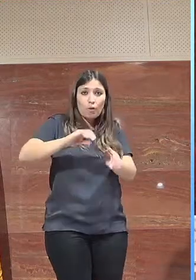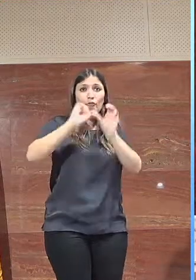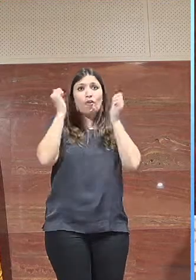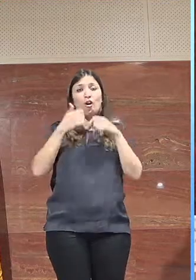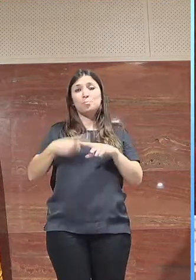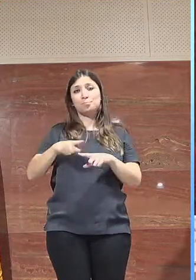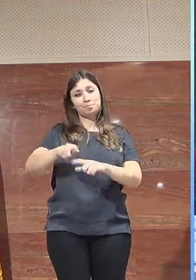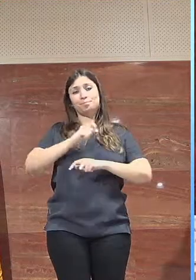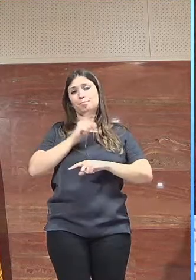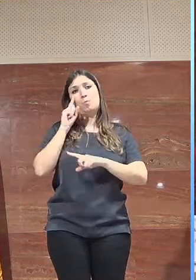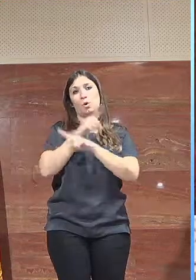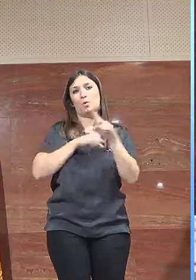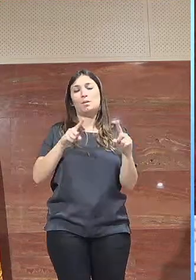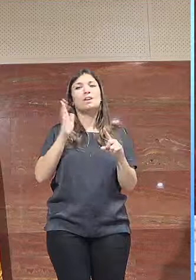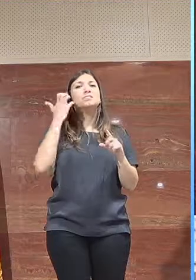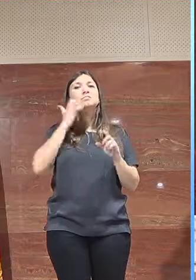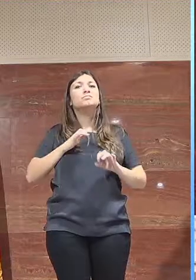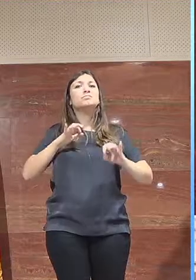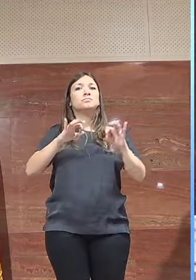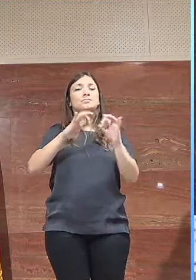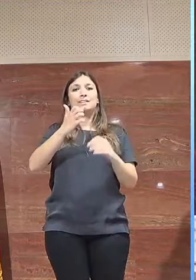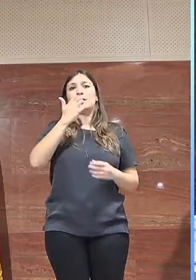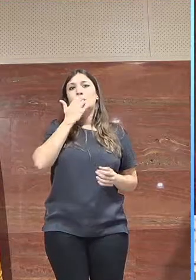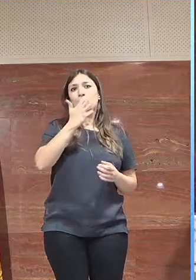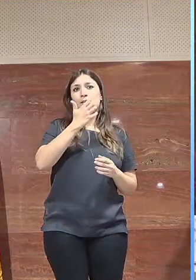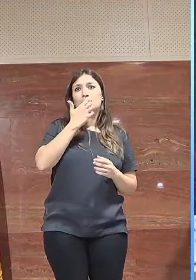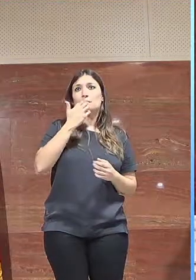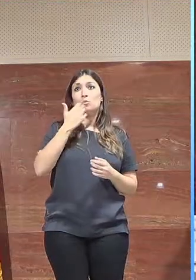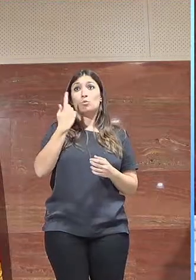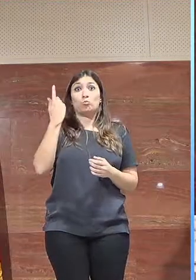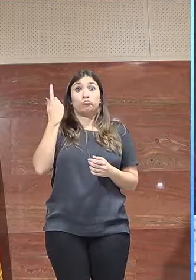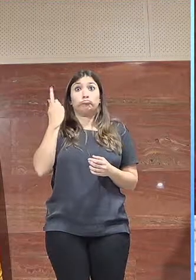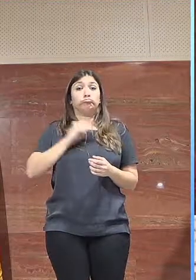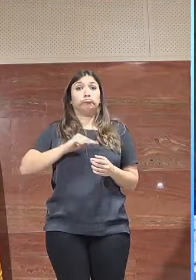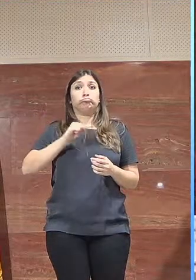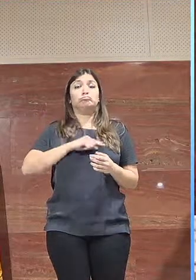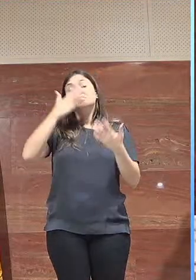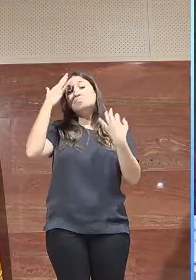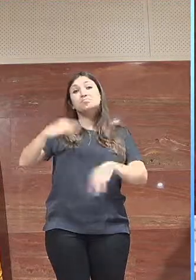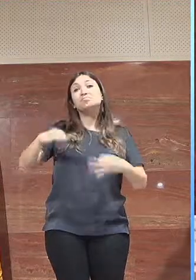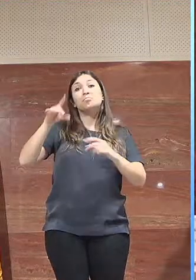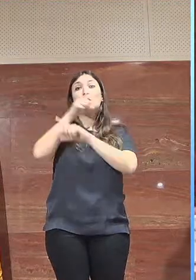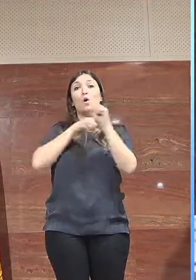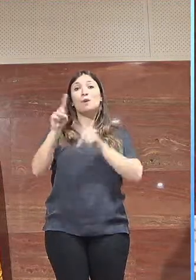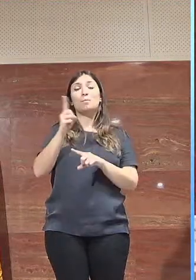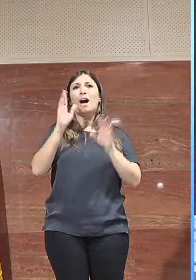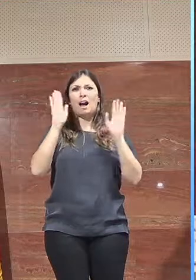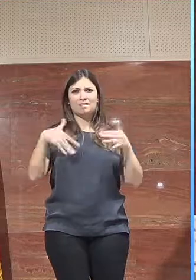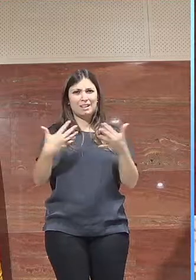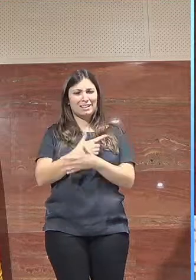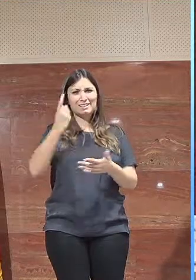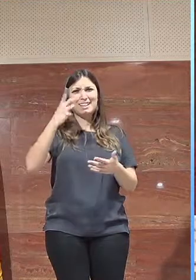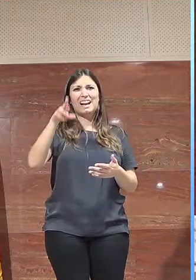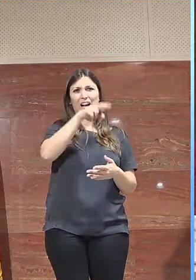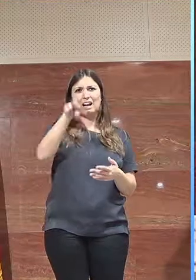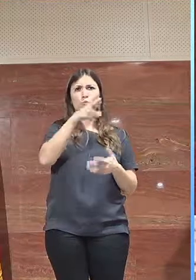atención problemas singulares, ¿no? Como el que uno que aparentemente pues, no se le da importancia y que resulta que aparece en muchos de los